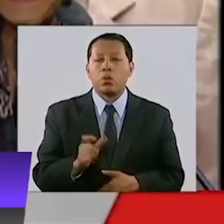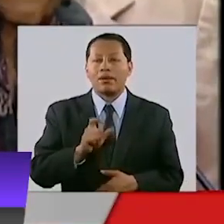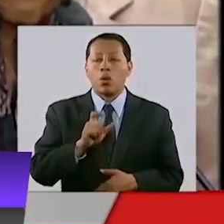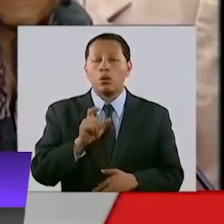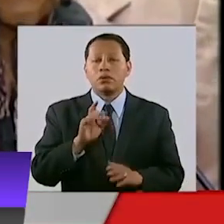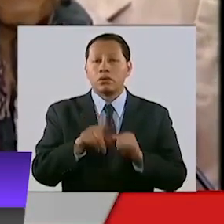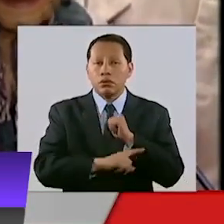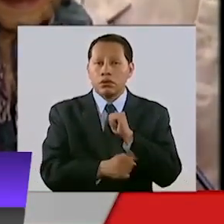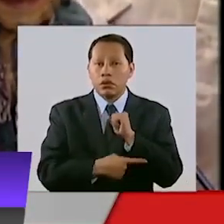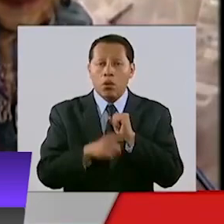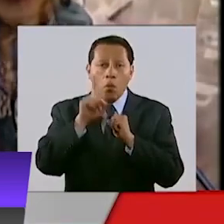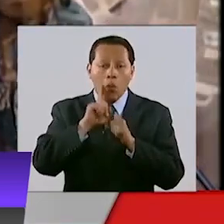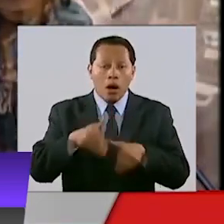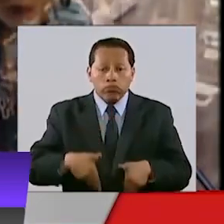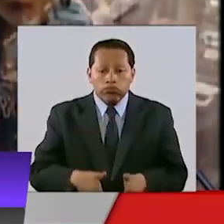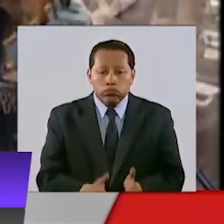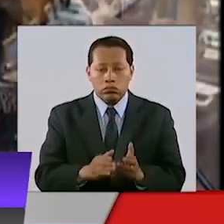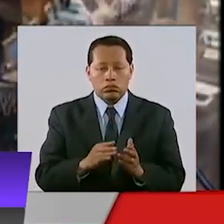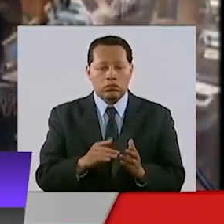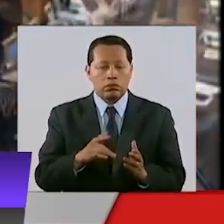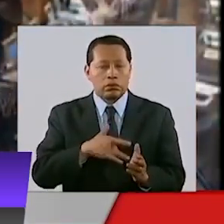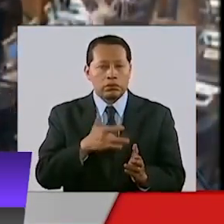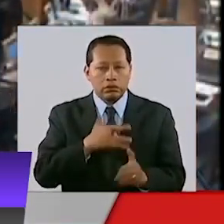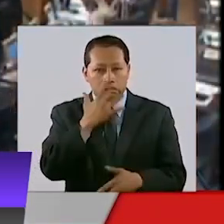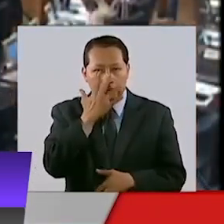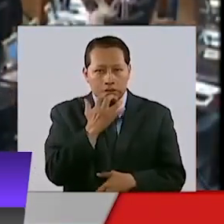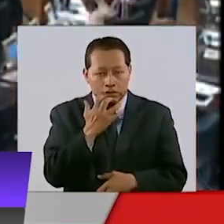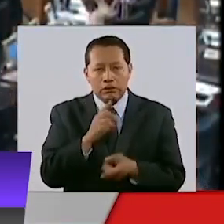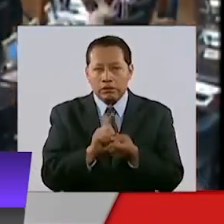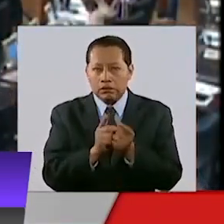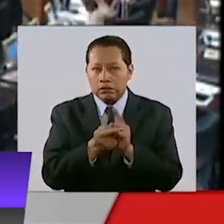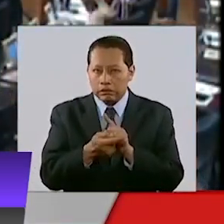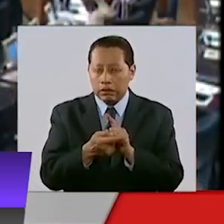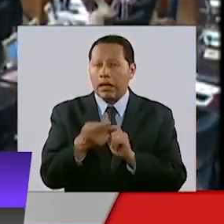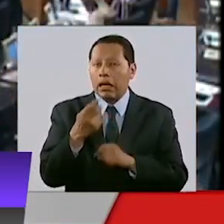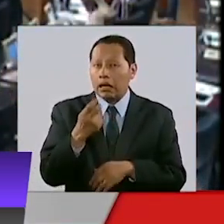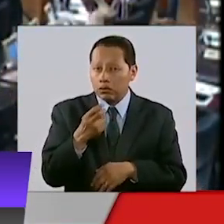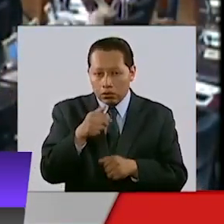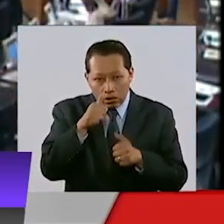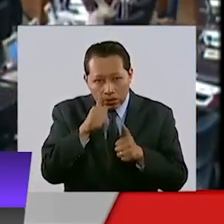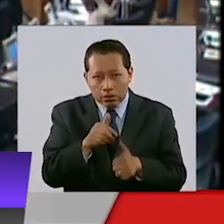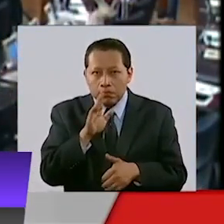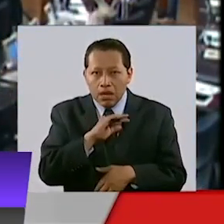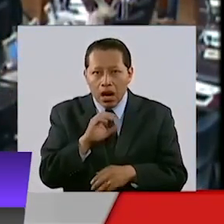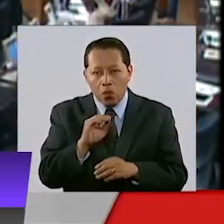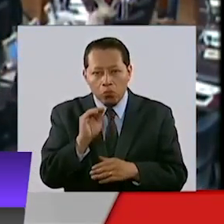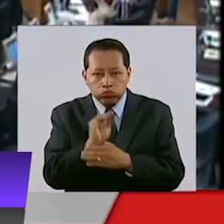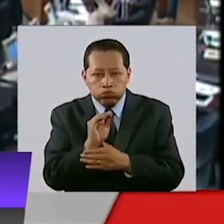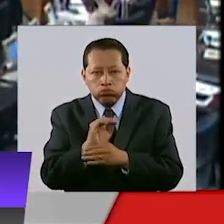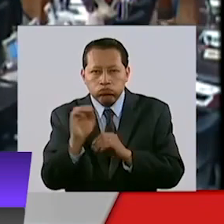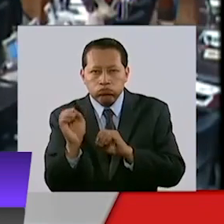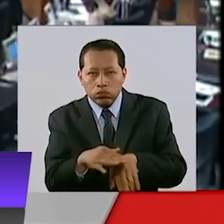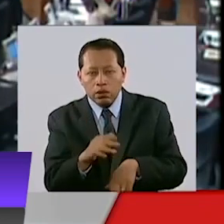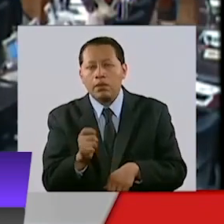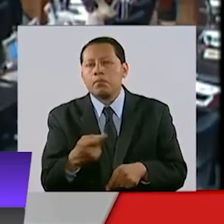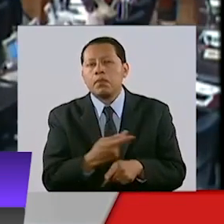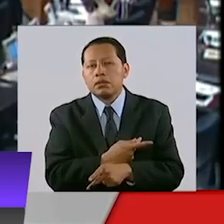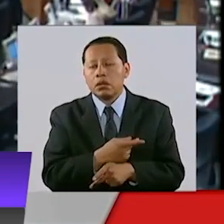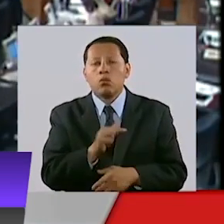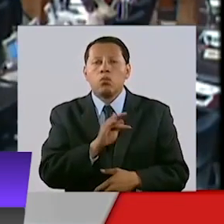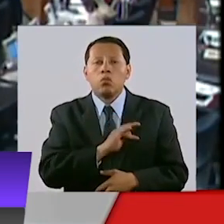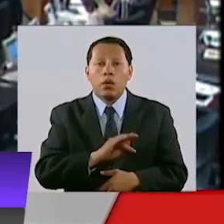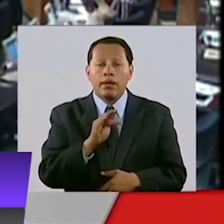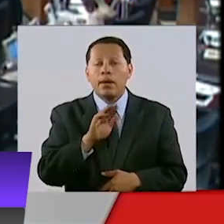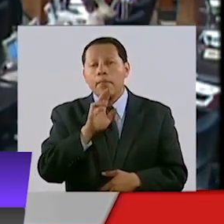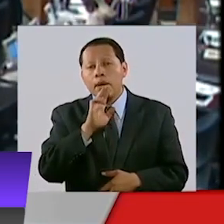mal canalizada, no superada o no atendida puede tener repercusiones en la relación entre madre